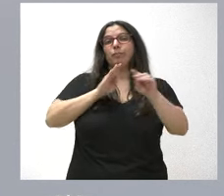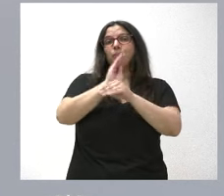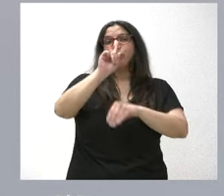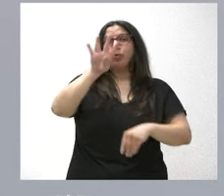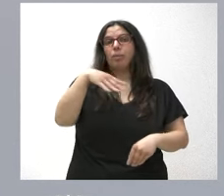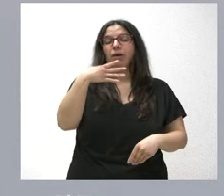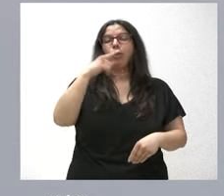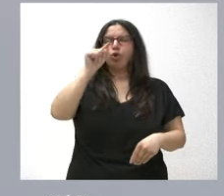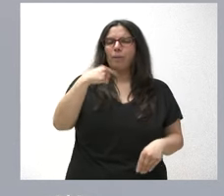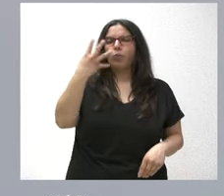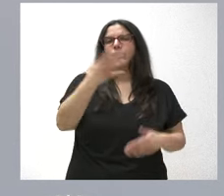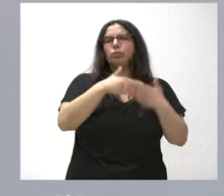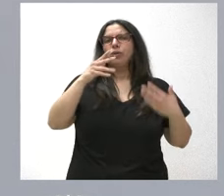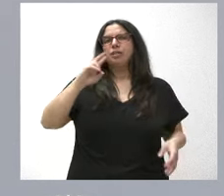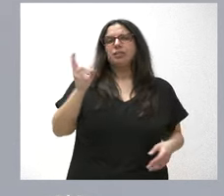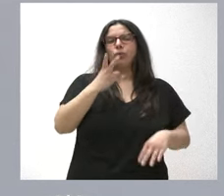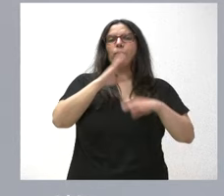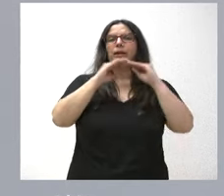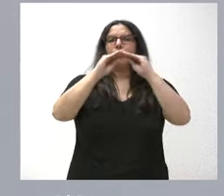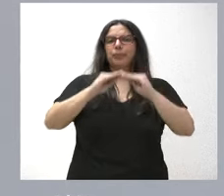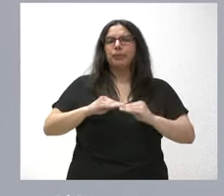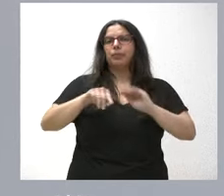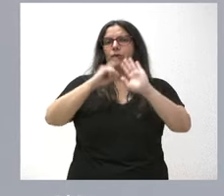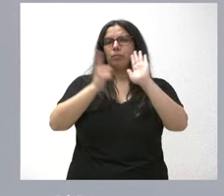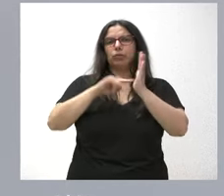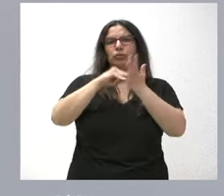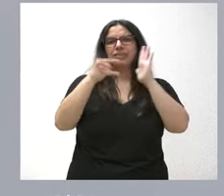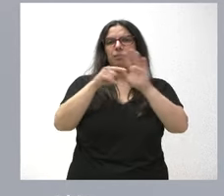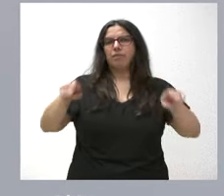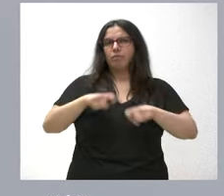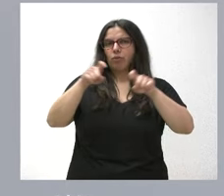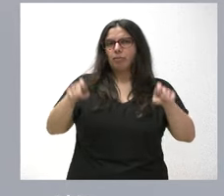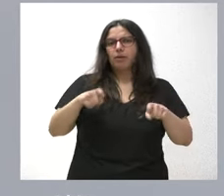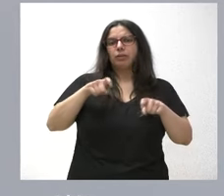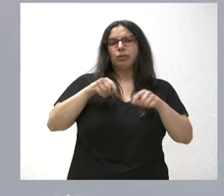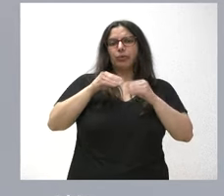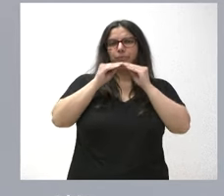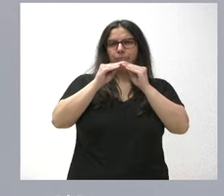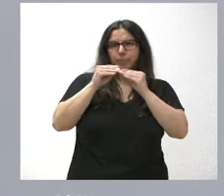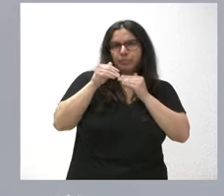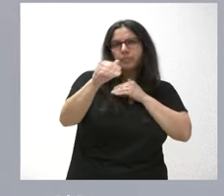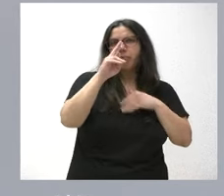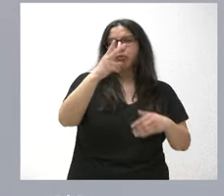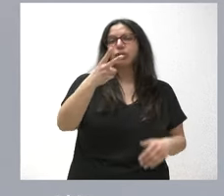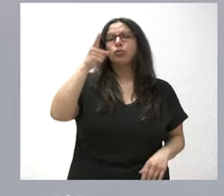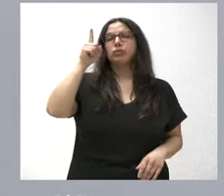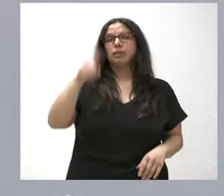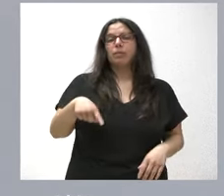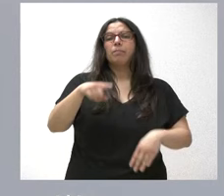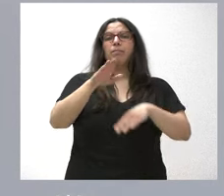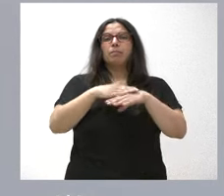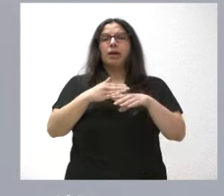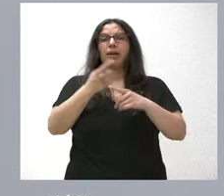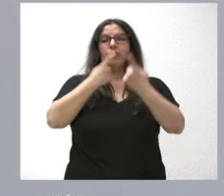millones de euros para desarrollar de forma integral todo el sistema informático en los próximos 2 años y para albergar toda